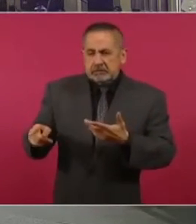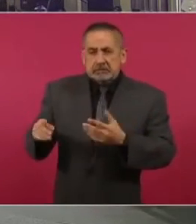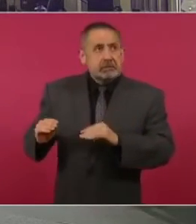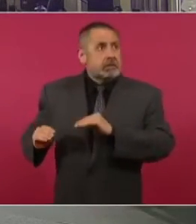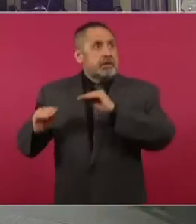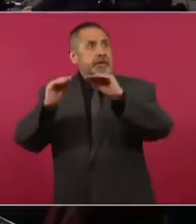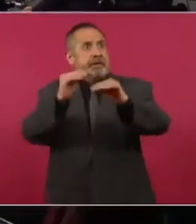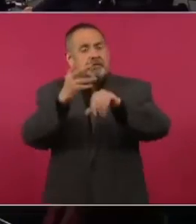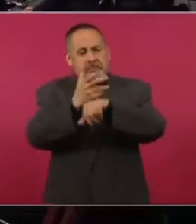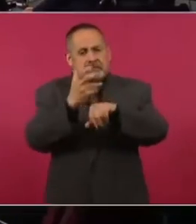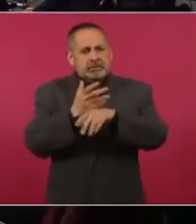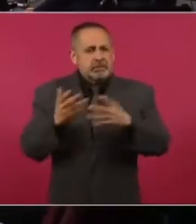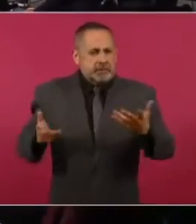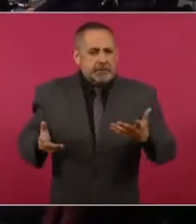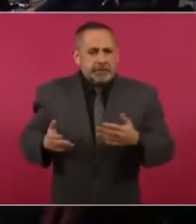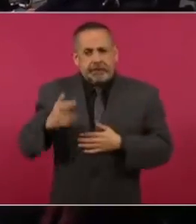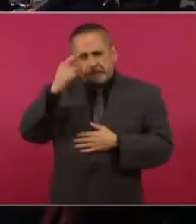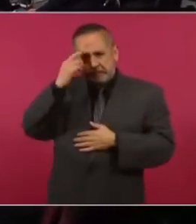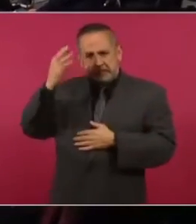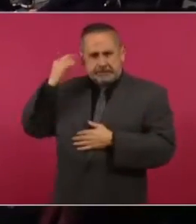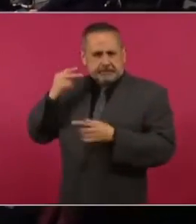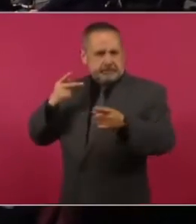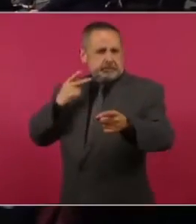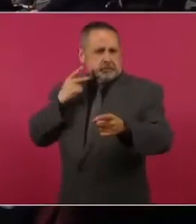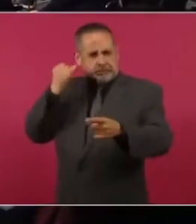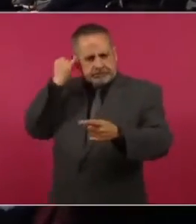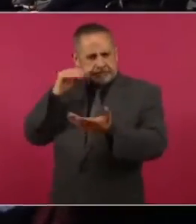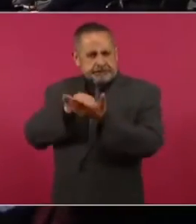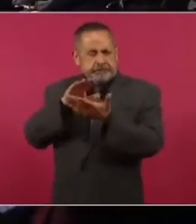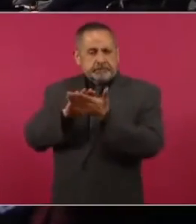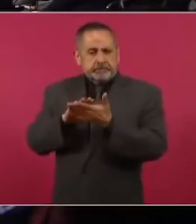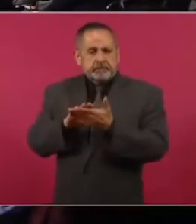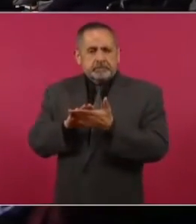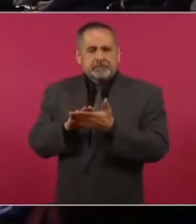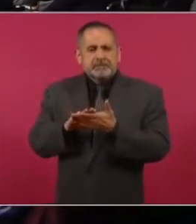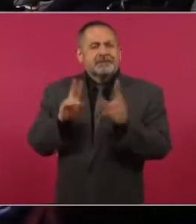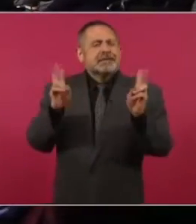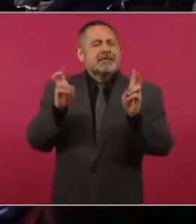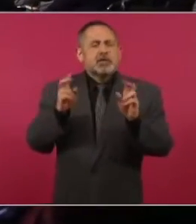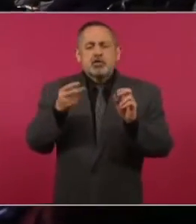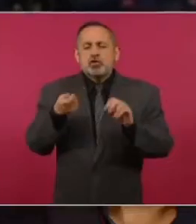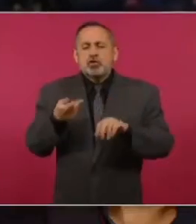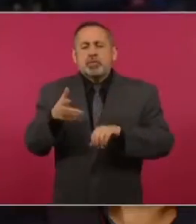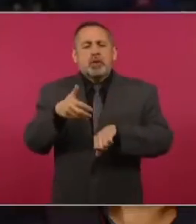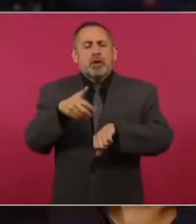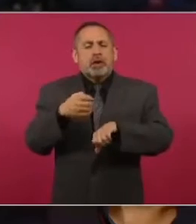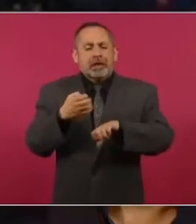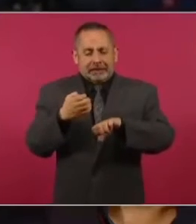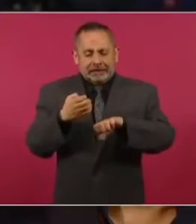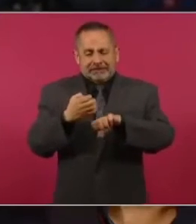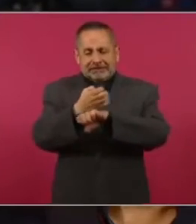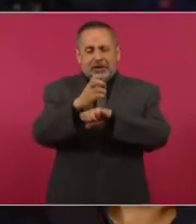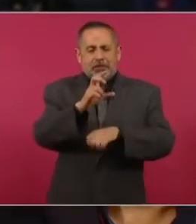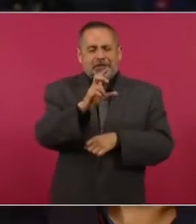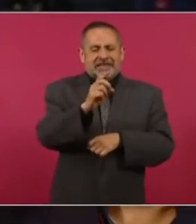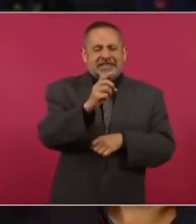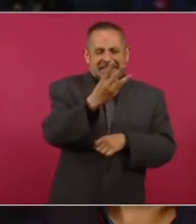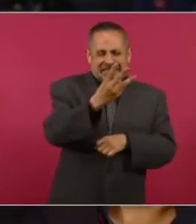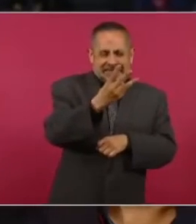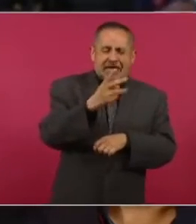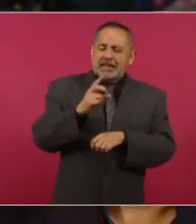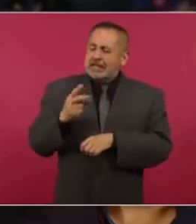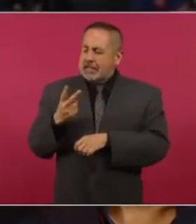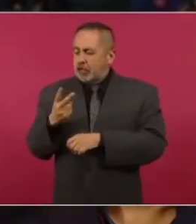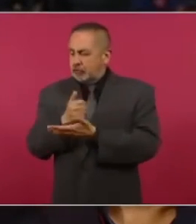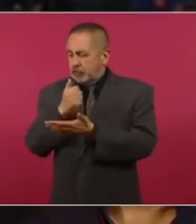lo que ya desde el proyecto político de usted, la creación del Estado 33, el 32 la Ciudad de México y el